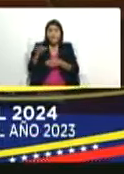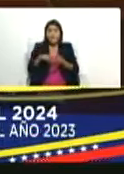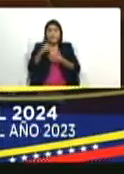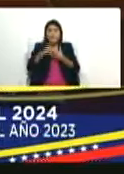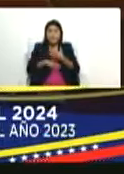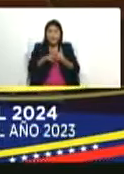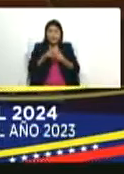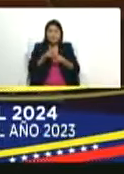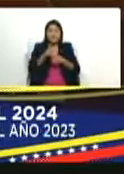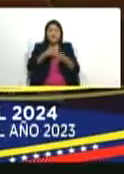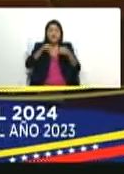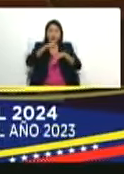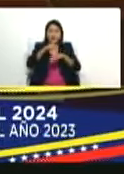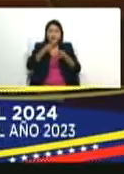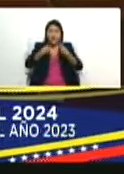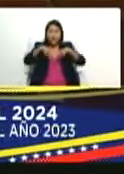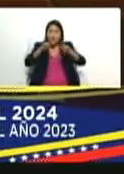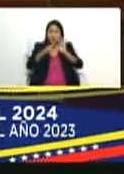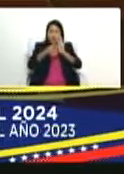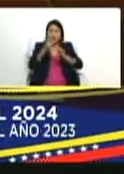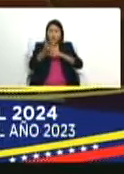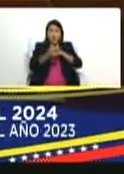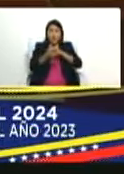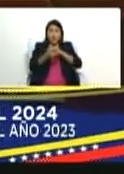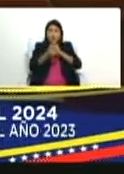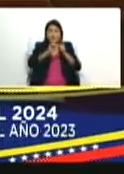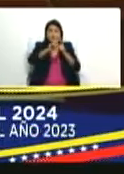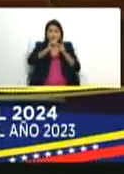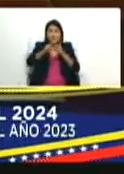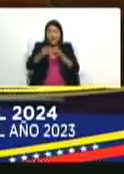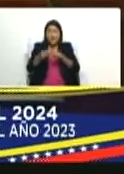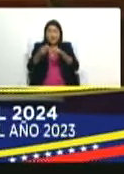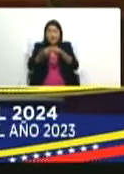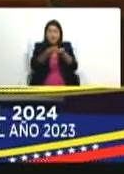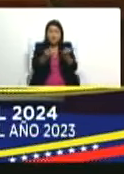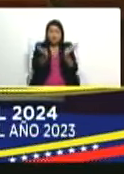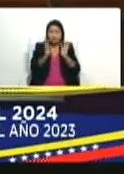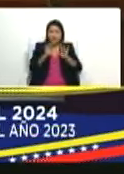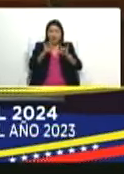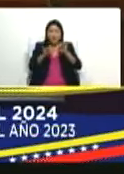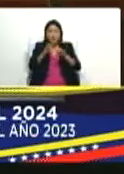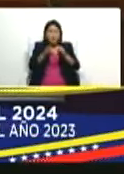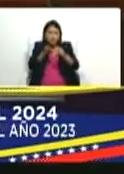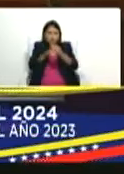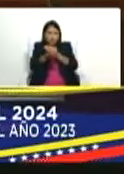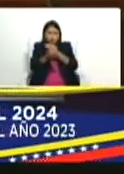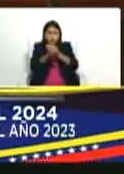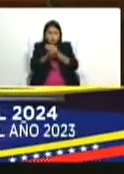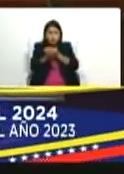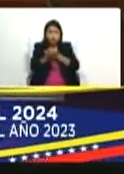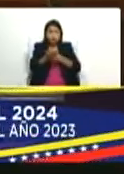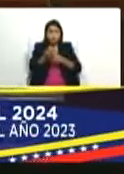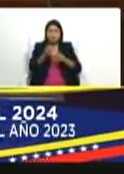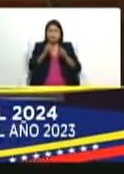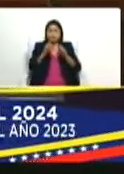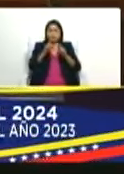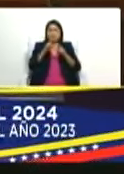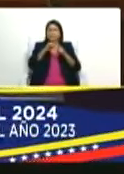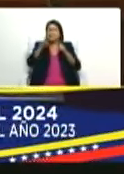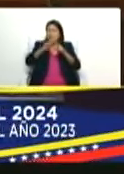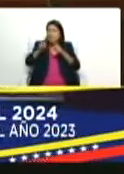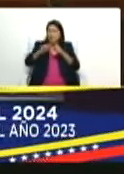Actualización Tecnológica, las distintas sedes judiciales fueron dotadas de computadoras, impresoras, servidores, licencia antivirus, UPS, disco